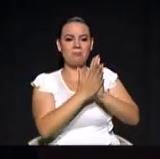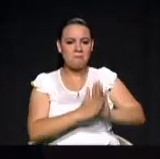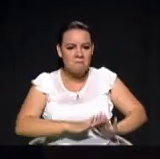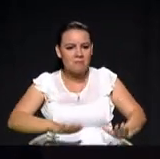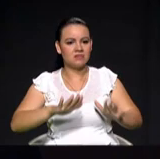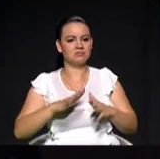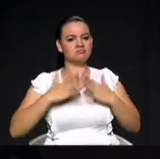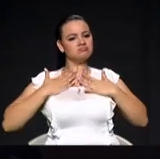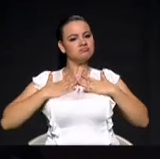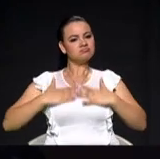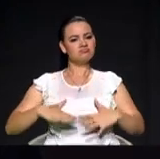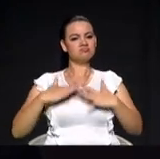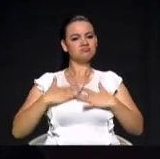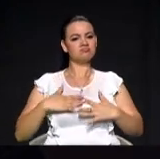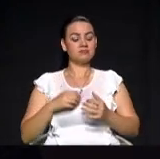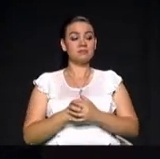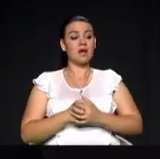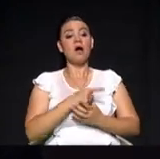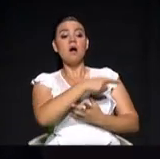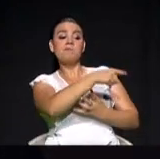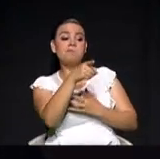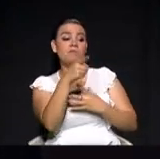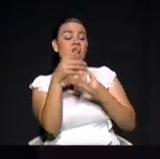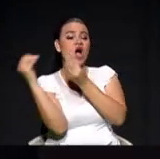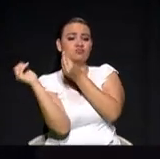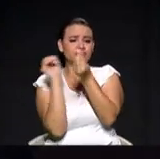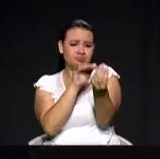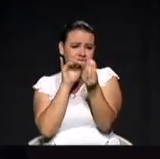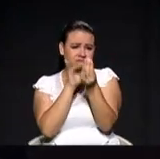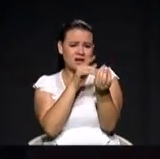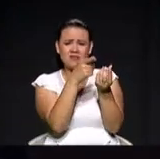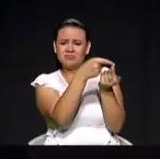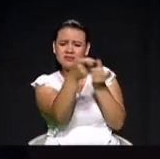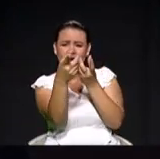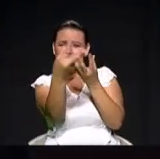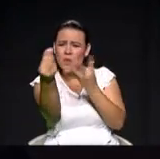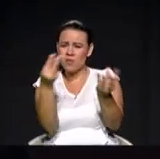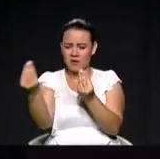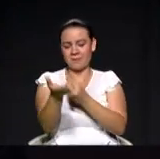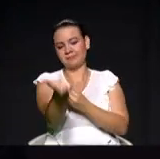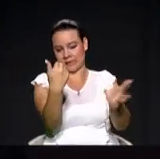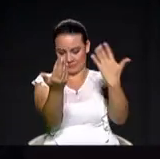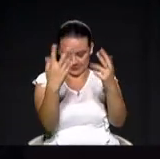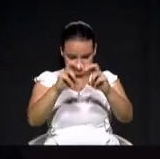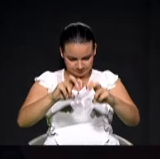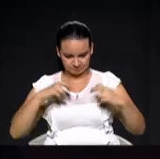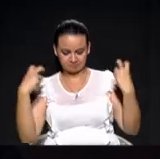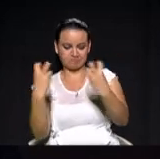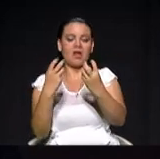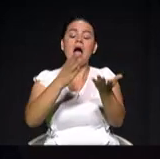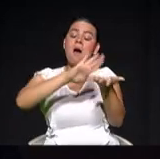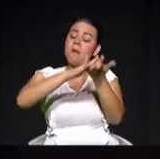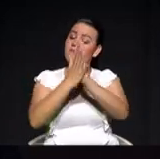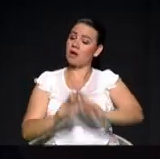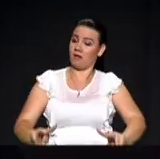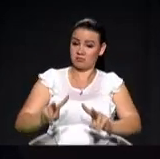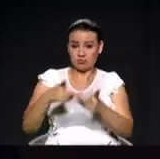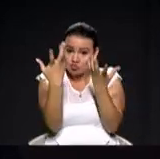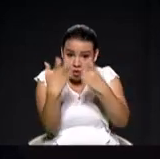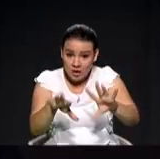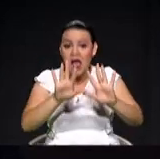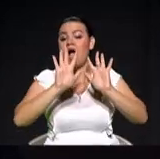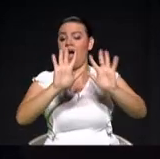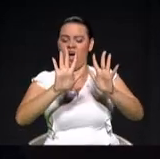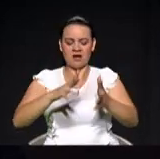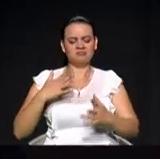invitando a los combos invitando los delincuentes a que se sienten de inmediato en una mesa y que hagamos la paz y si no lo hacemos los vamos a combatir y